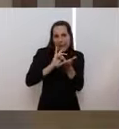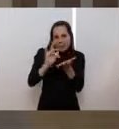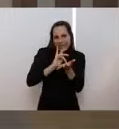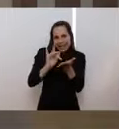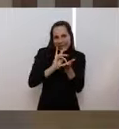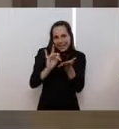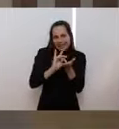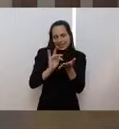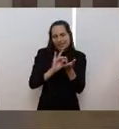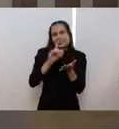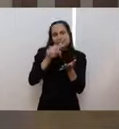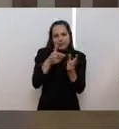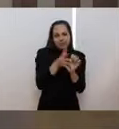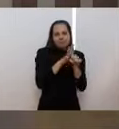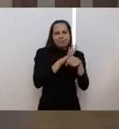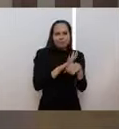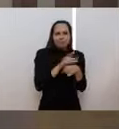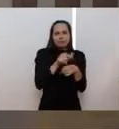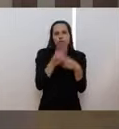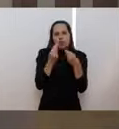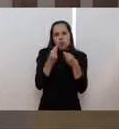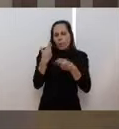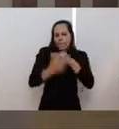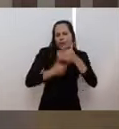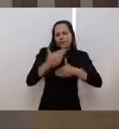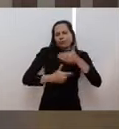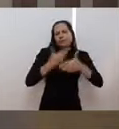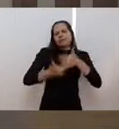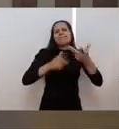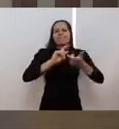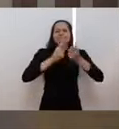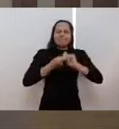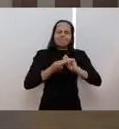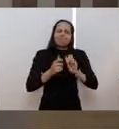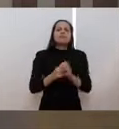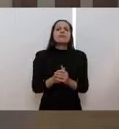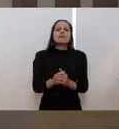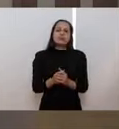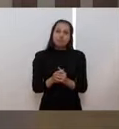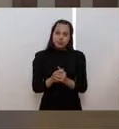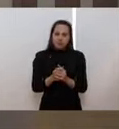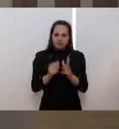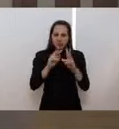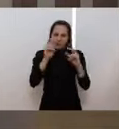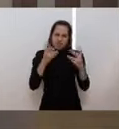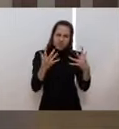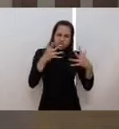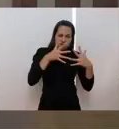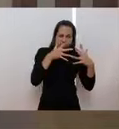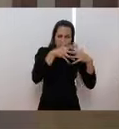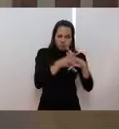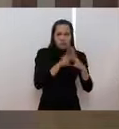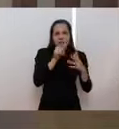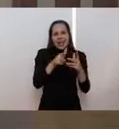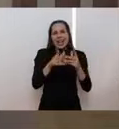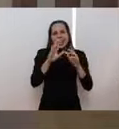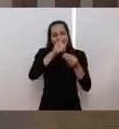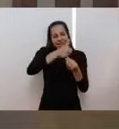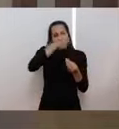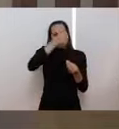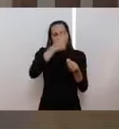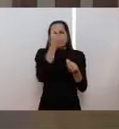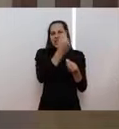tuvimos que cambiar muchos de los procesos consiguió además con el empalme que se hizo con la dirección general de sanidad militar